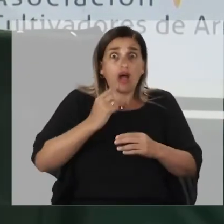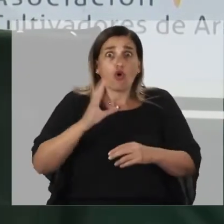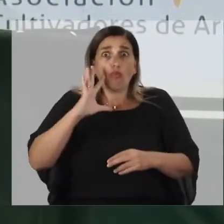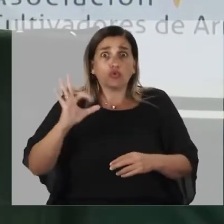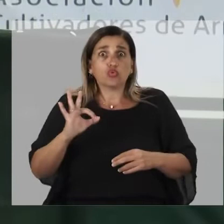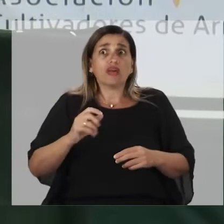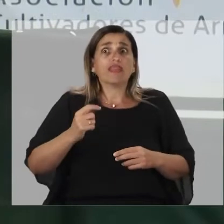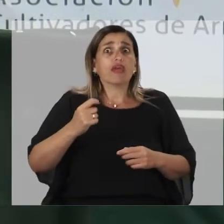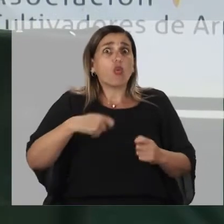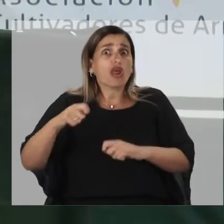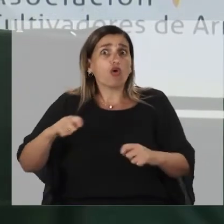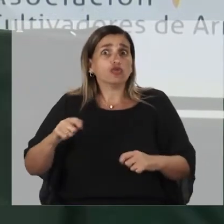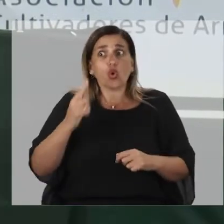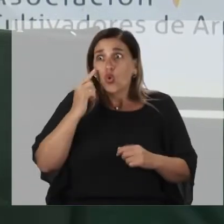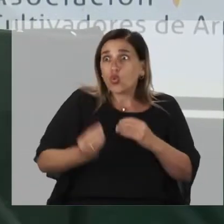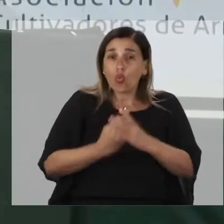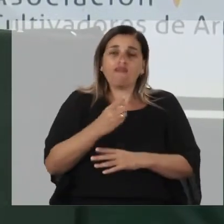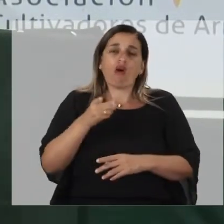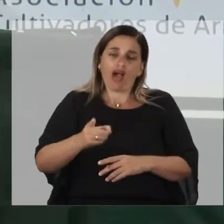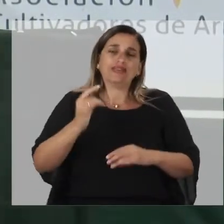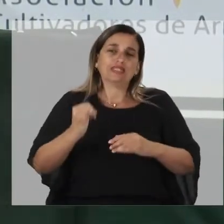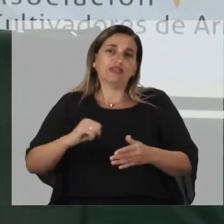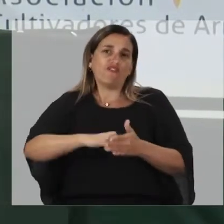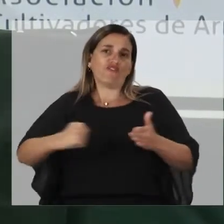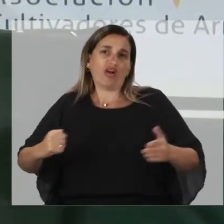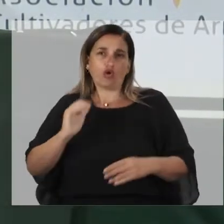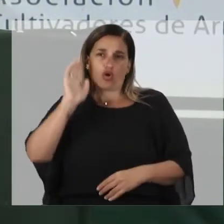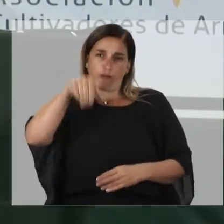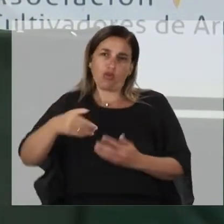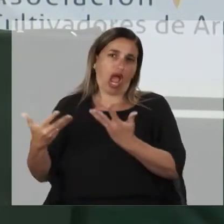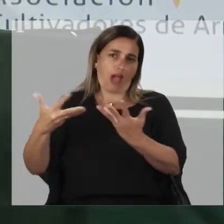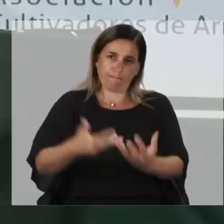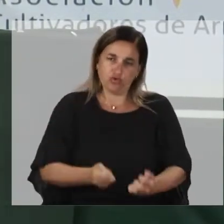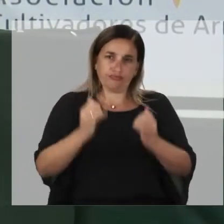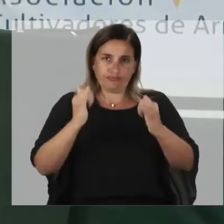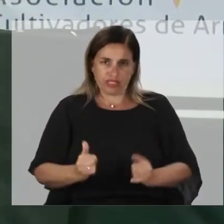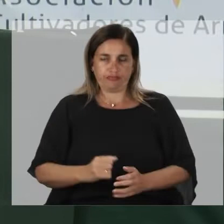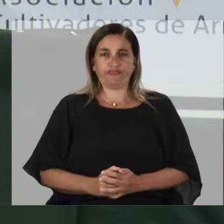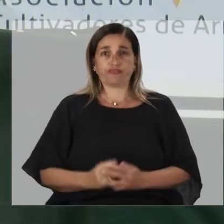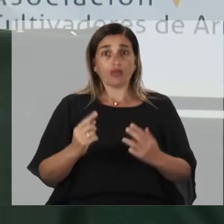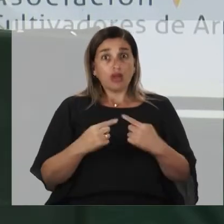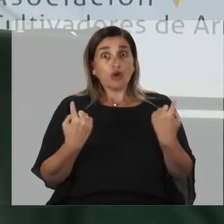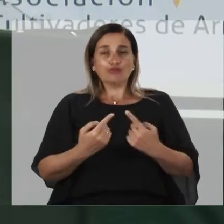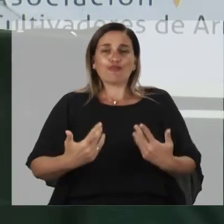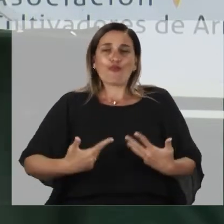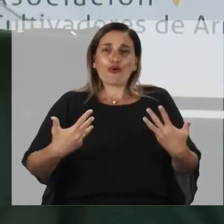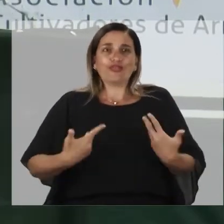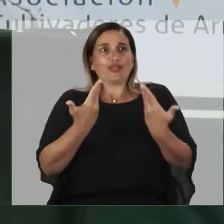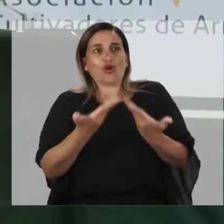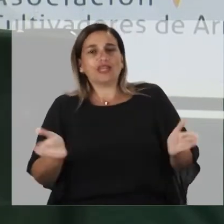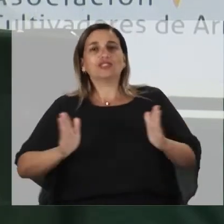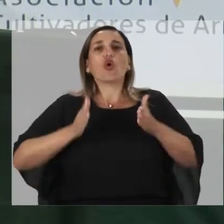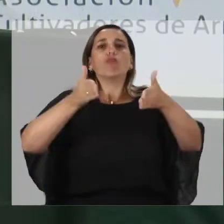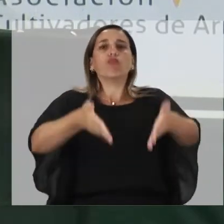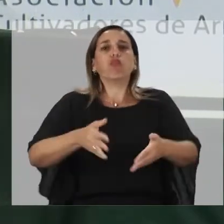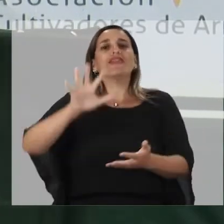adelante la posibilidad de un negocio rentable, ahí va a estar el Banco República. Estamos muy